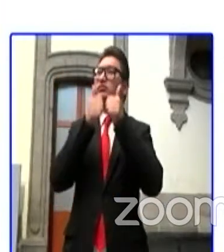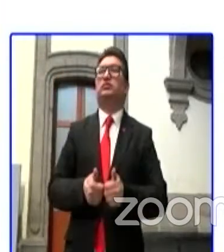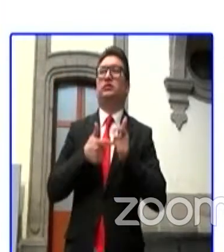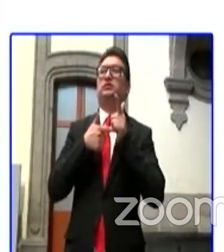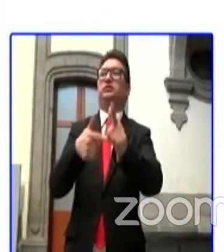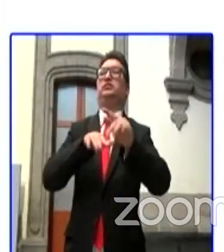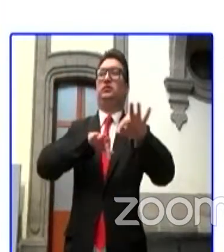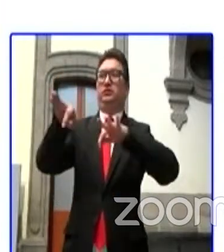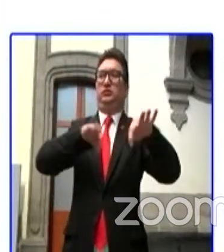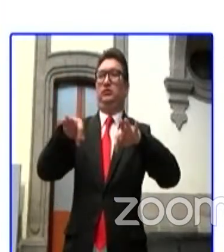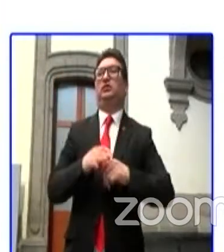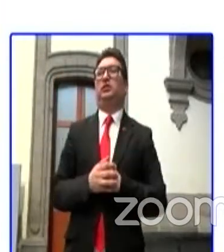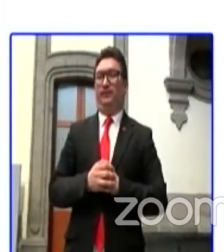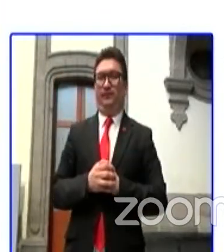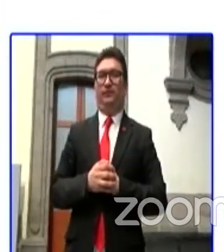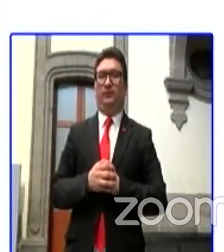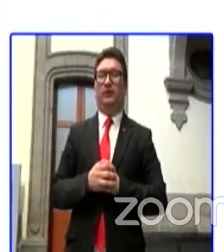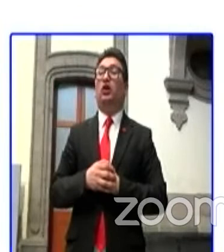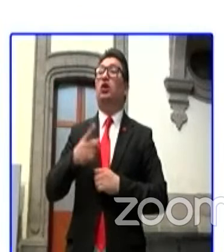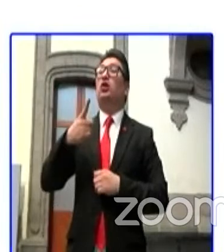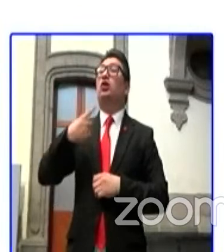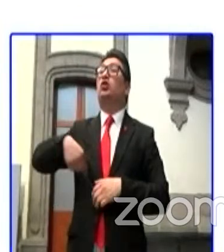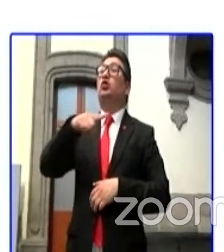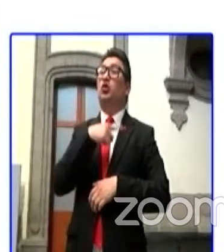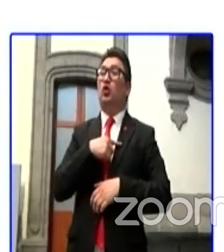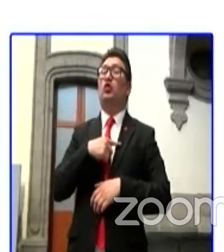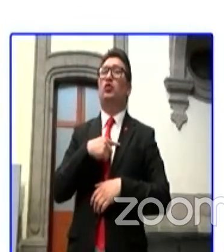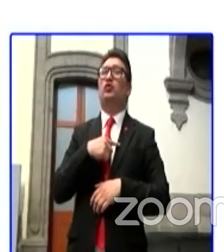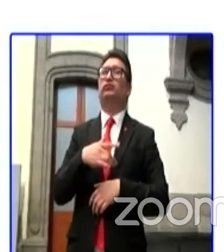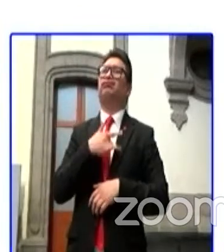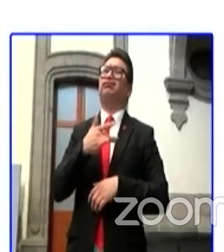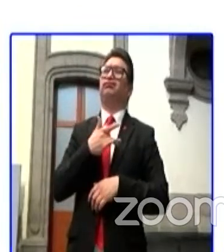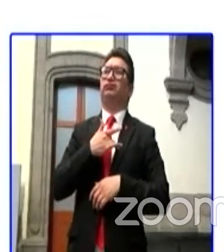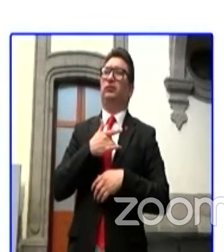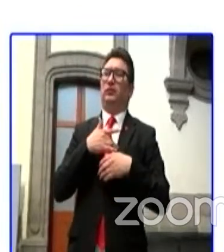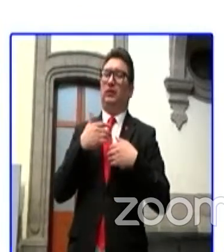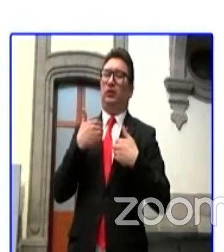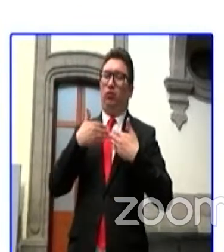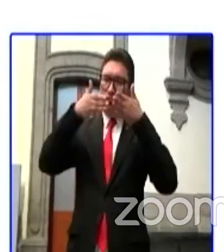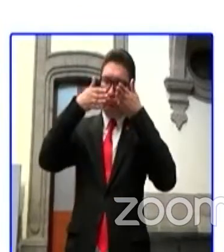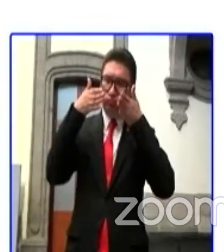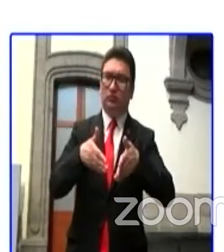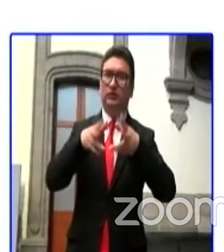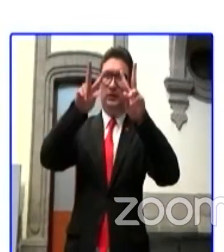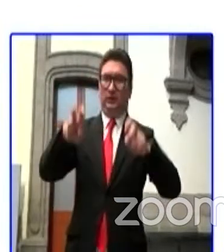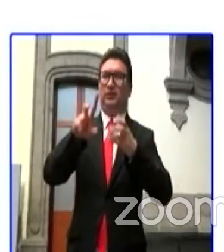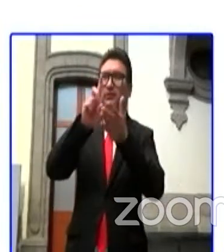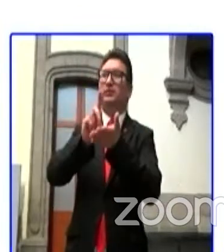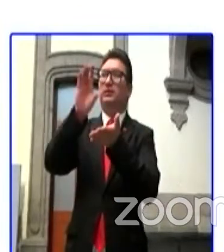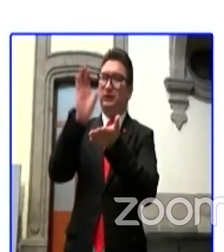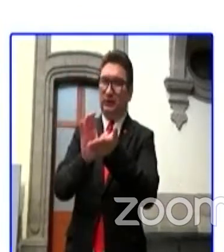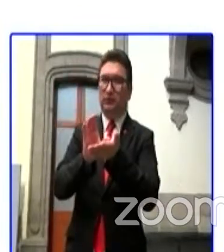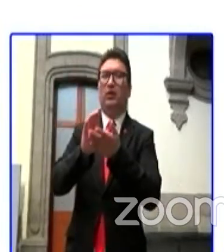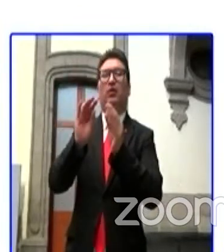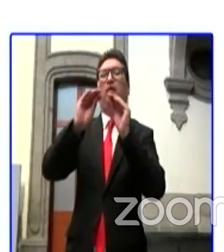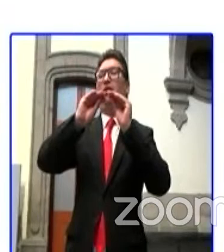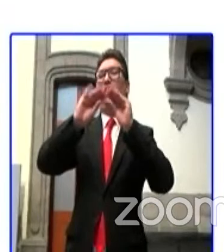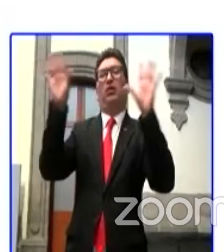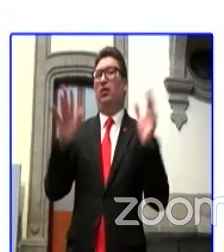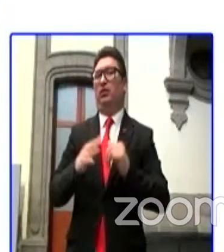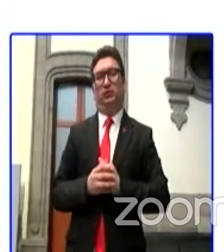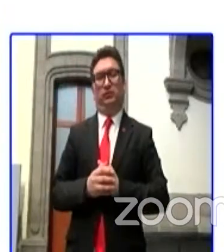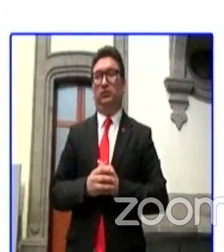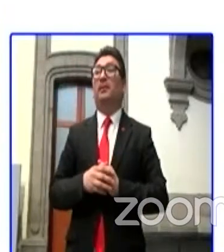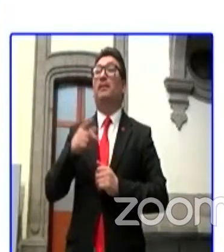principal reto. Quienes estamos completamente involucrados con la discapacidad, nos es muy obvio, pero